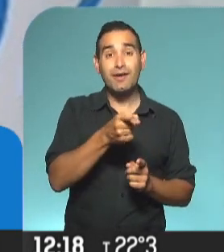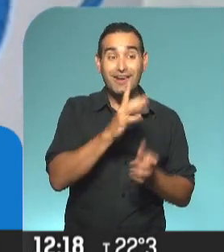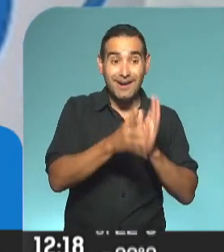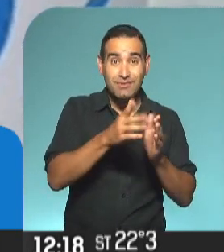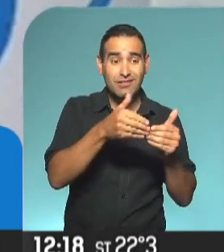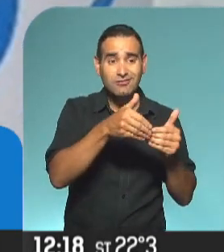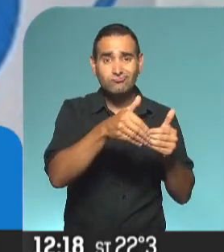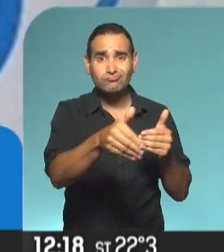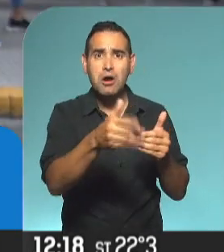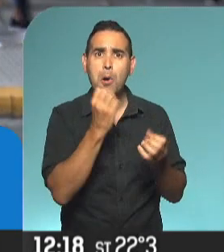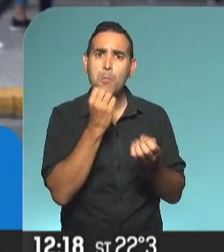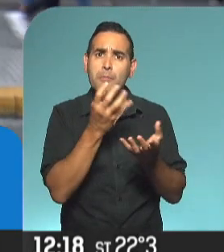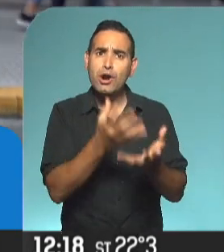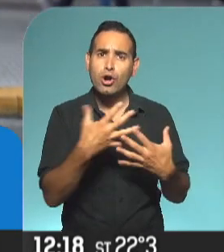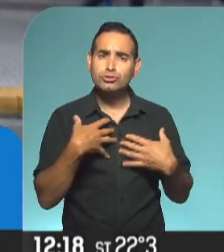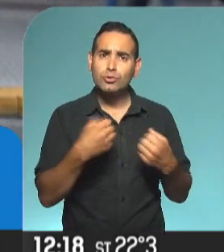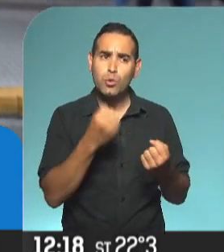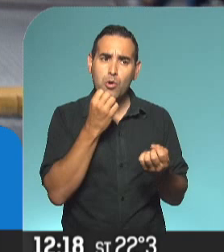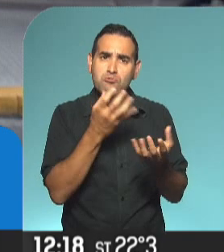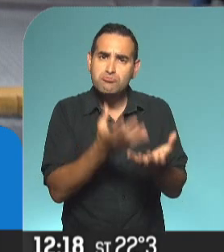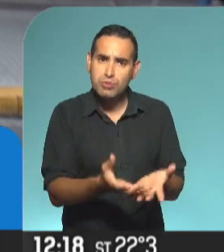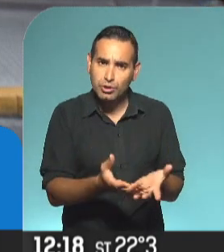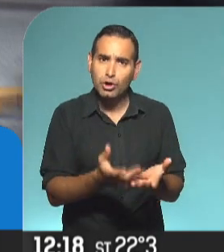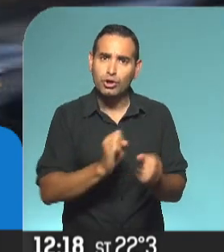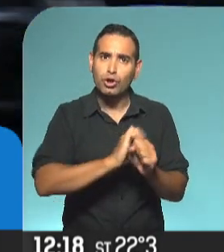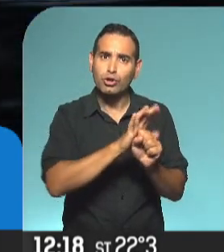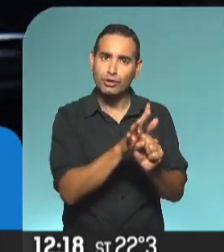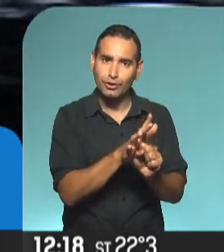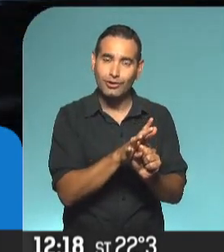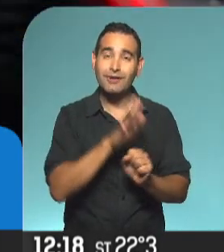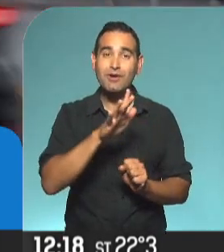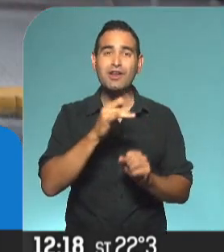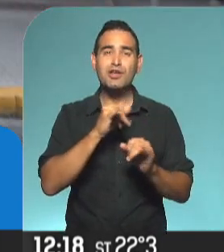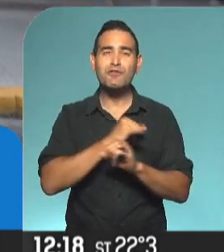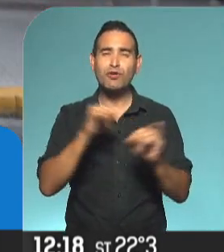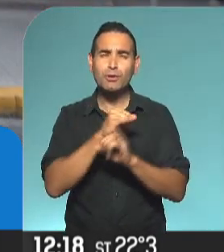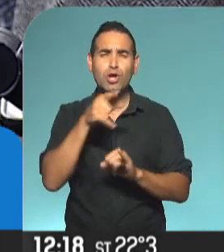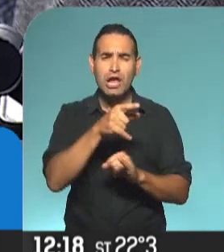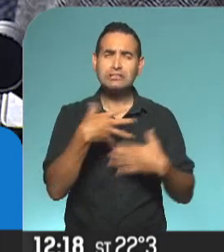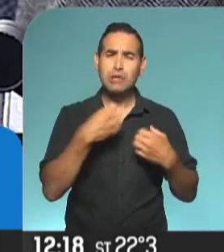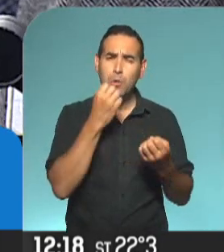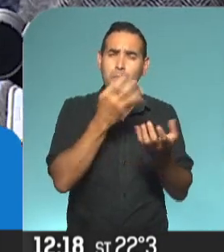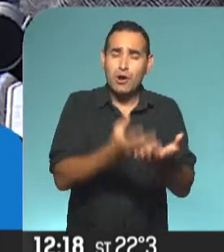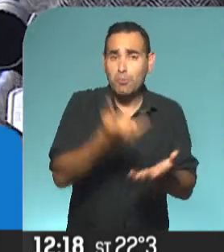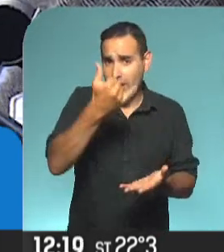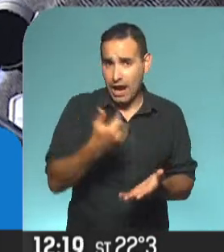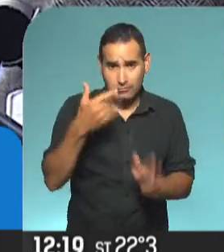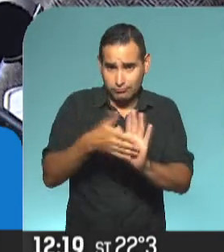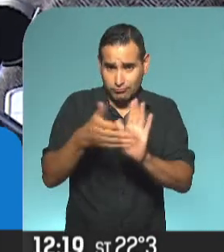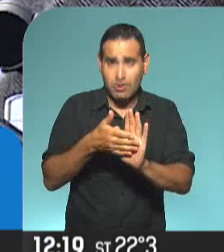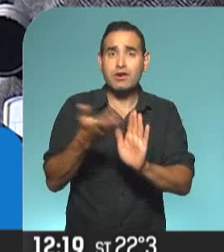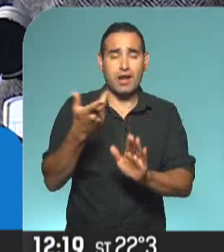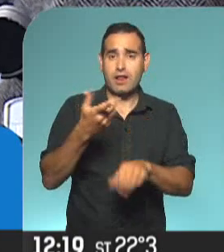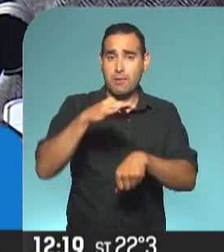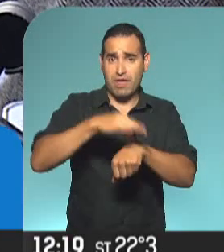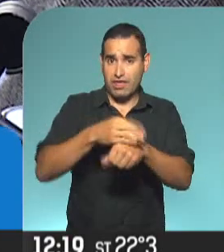hubo una franca mejoría en lo que tiene que ver con el cuadro de COVID. La información de que el paciente mejoró surge de las certificaciones, de la propia historia clínica.